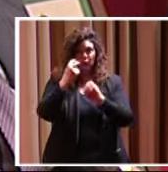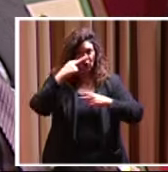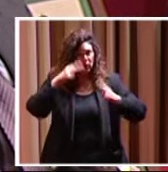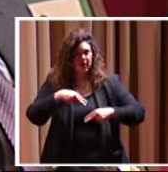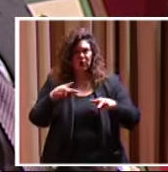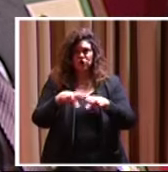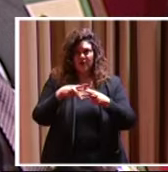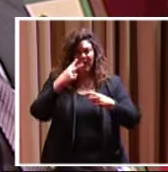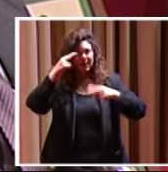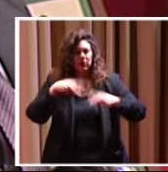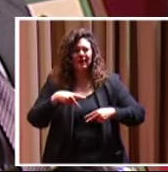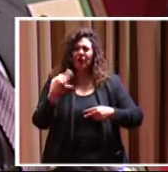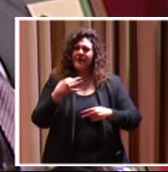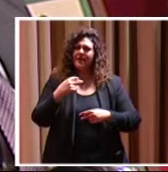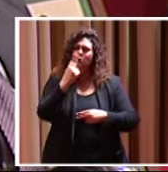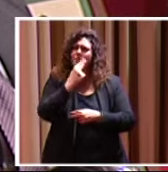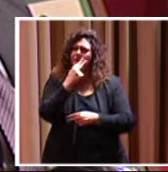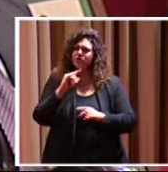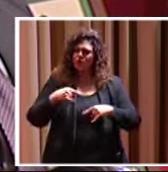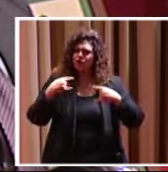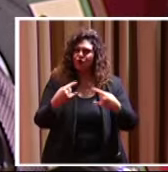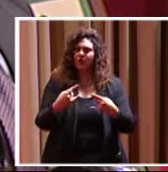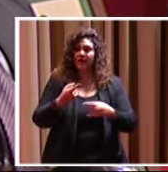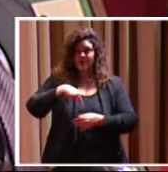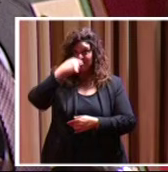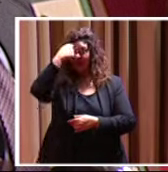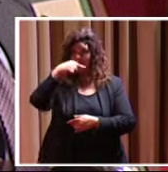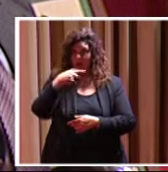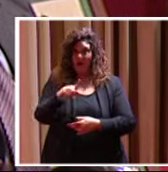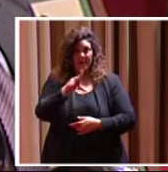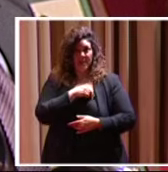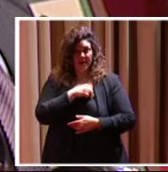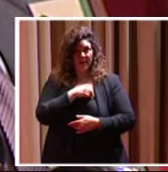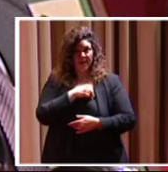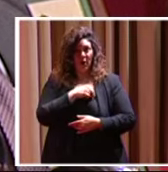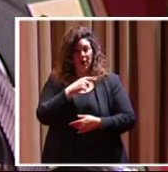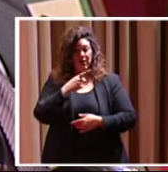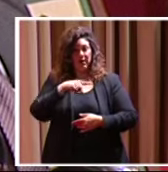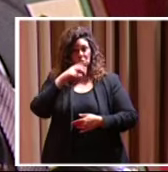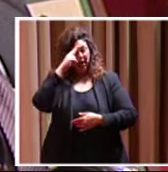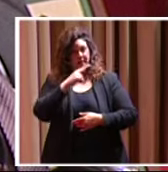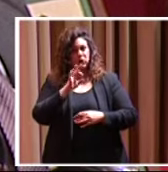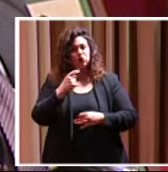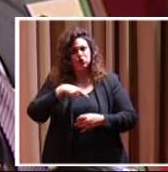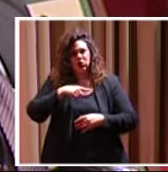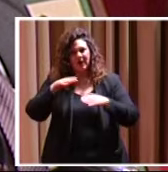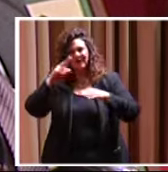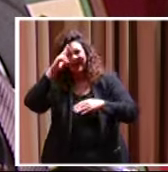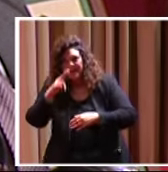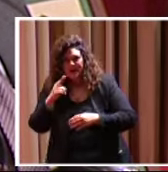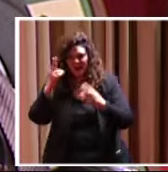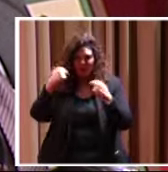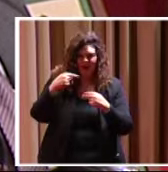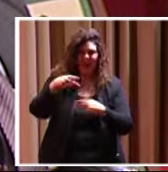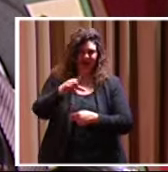social. Somos conscientes que las distinciones no nos honran si no las honramos a ellas, que obligan más que